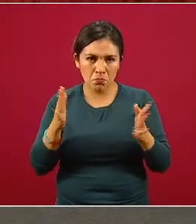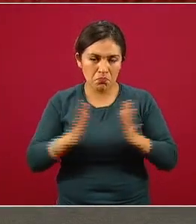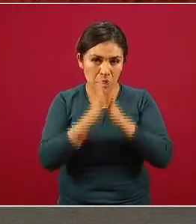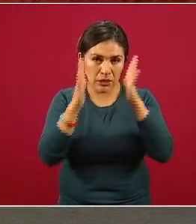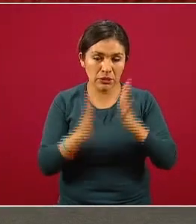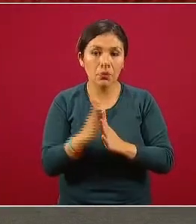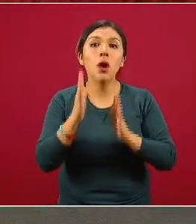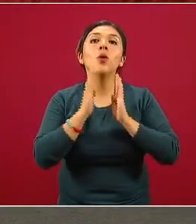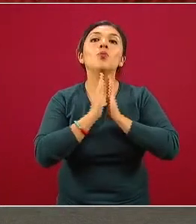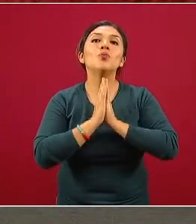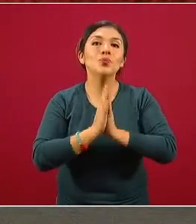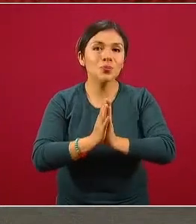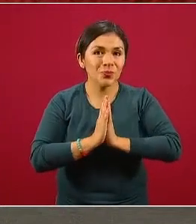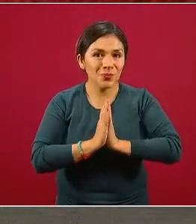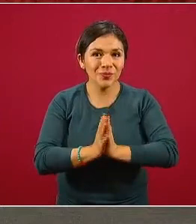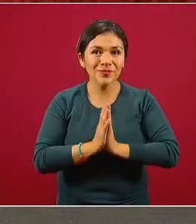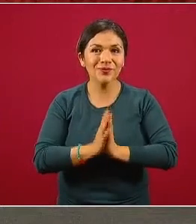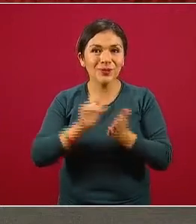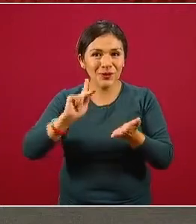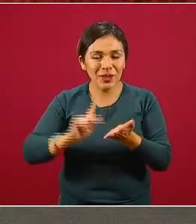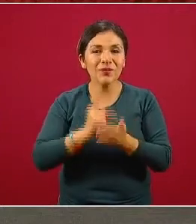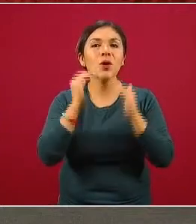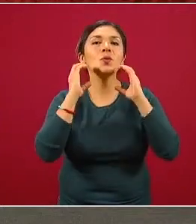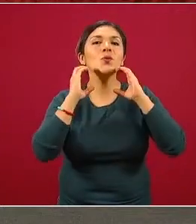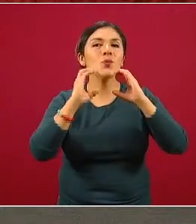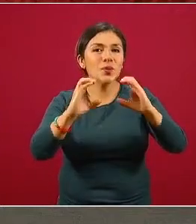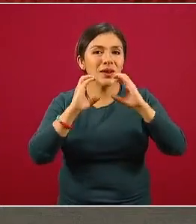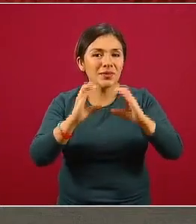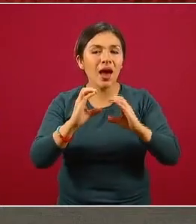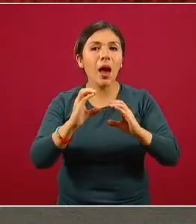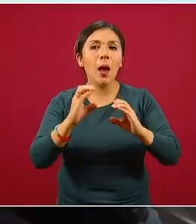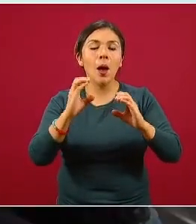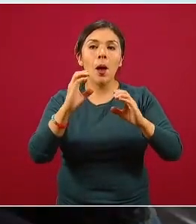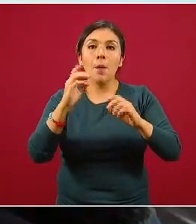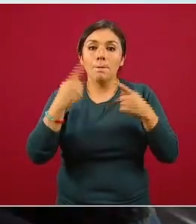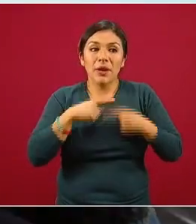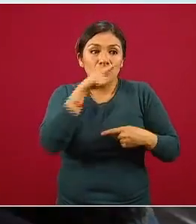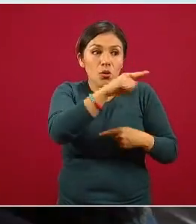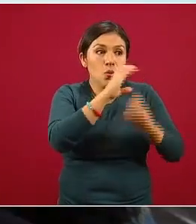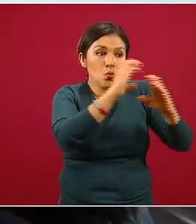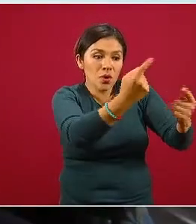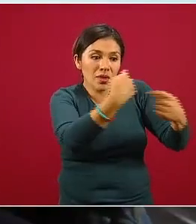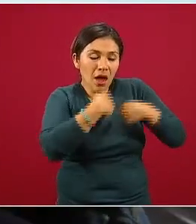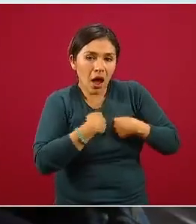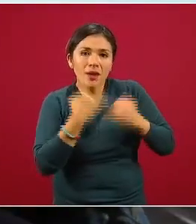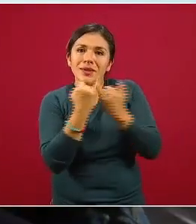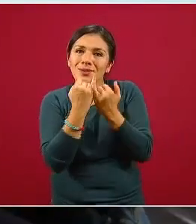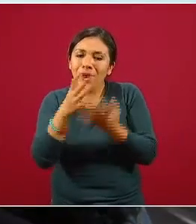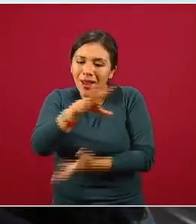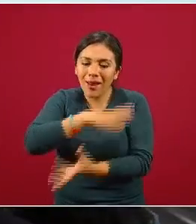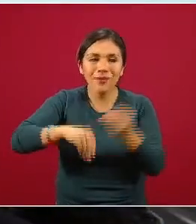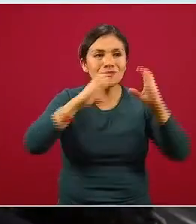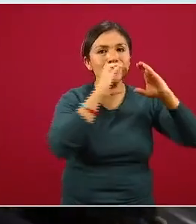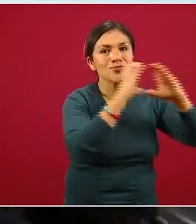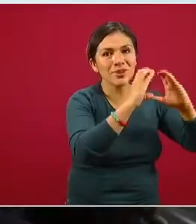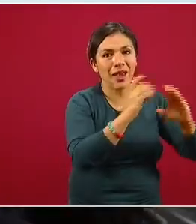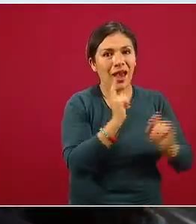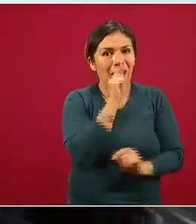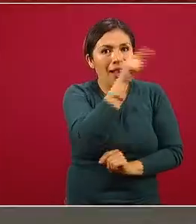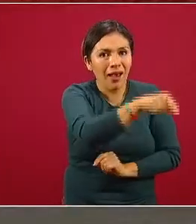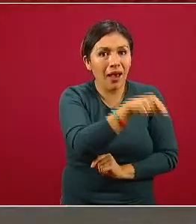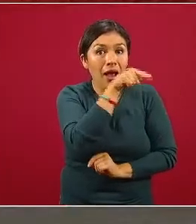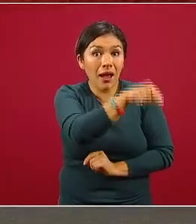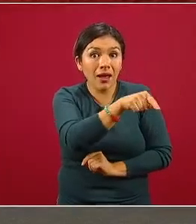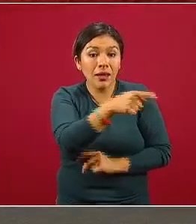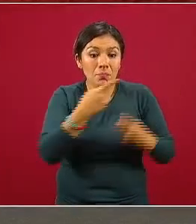Y bueno, por favor, cuidemos de quienes nos cuidan y pensemos siempre en el personal de salud en esta